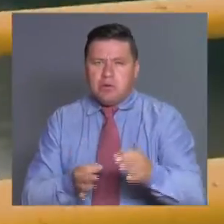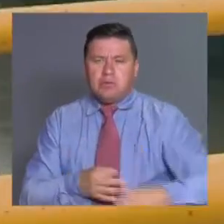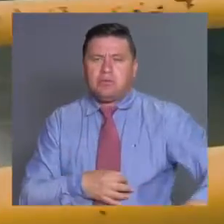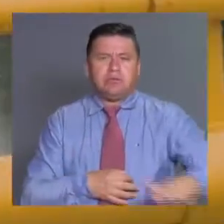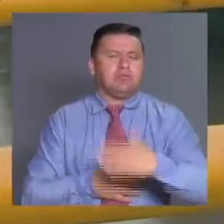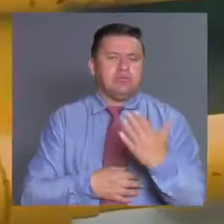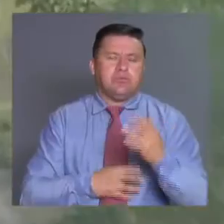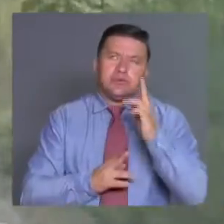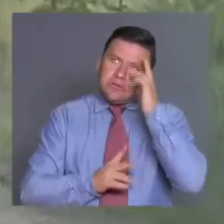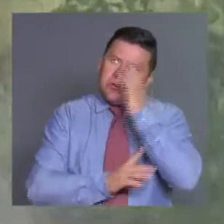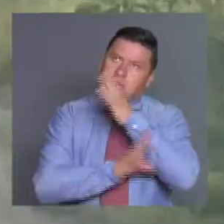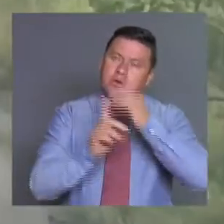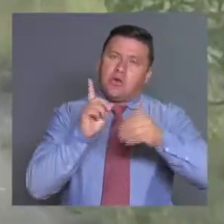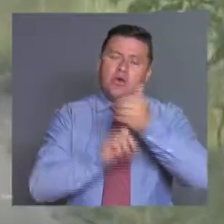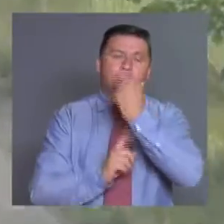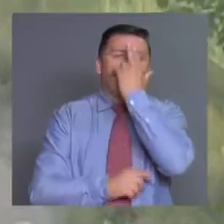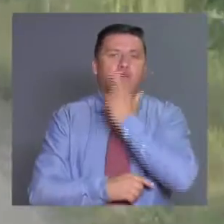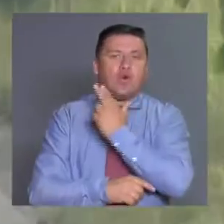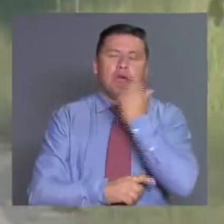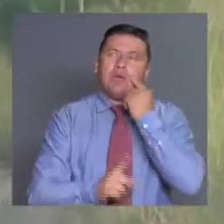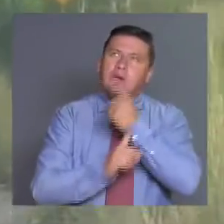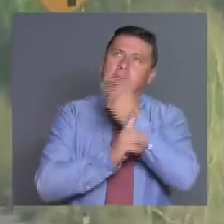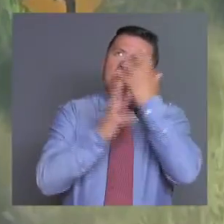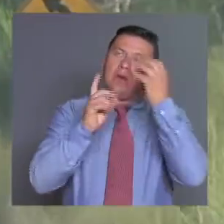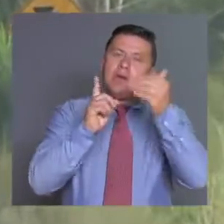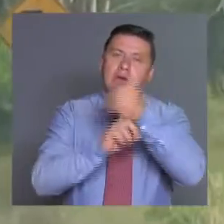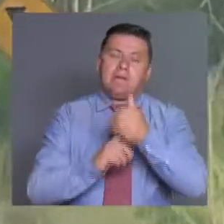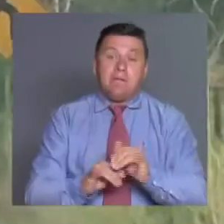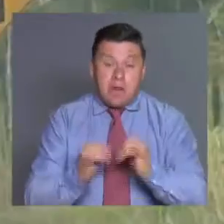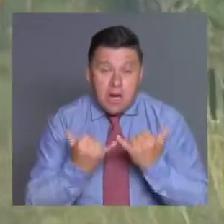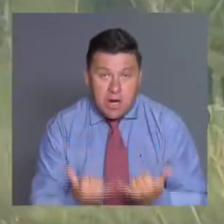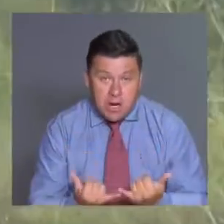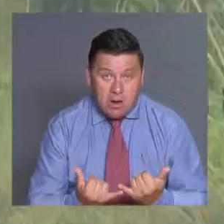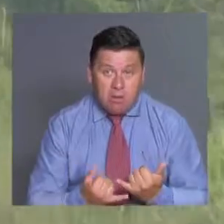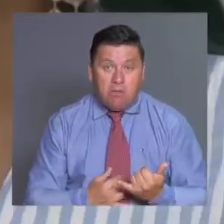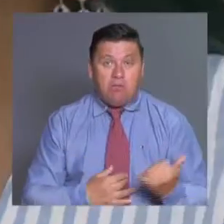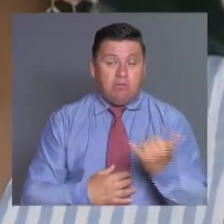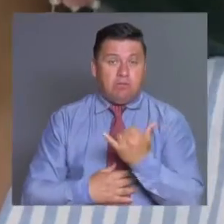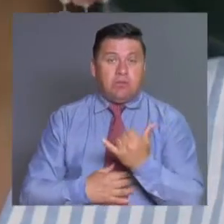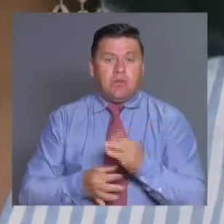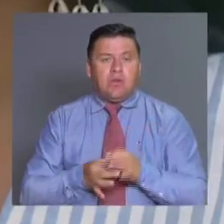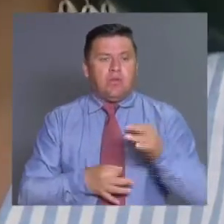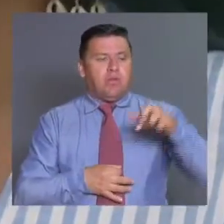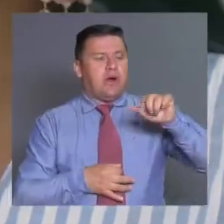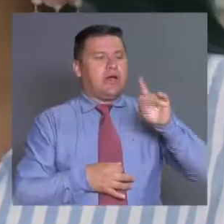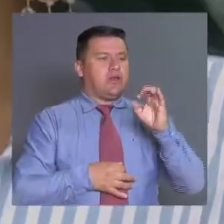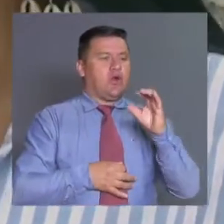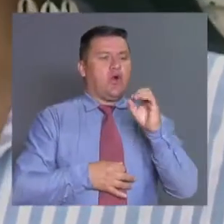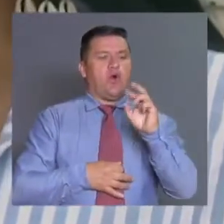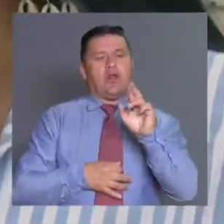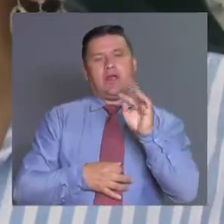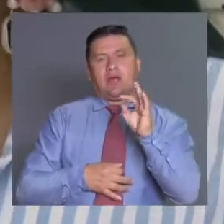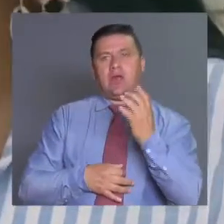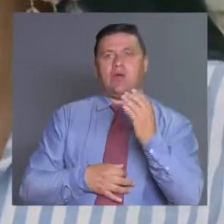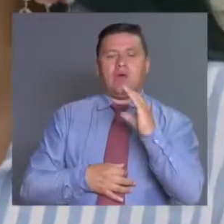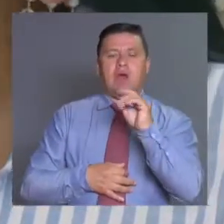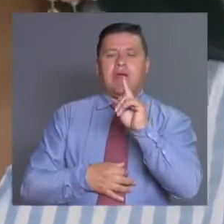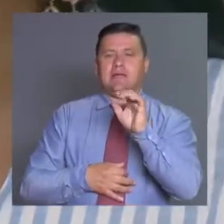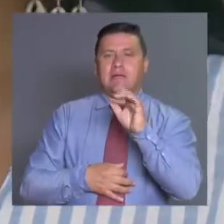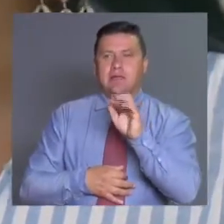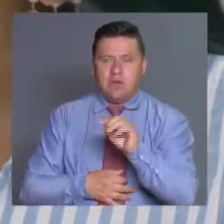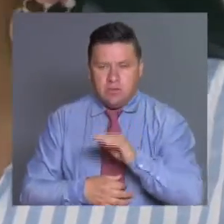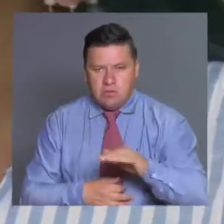con la esperanza de cumplir uno de sus sueños actualmente los que están vienen de puerto asís de orito de caicedo